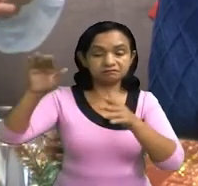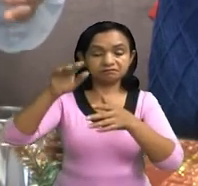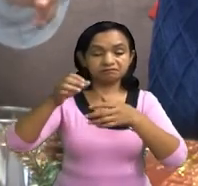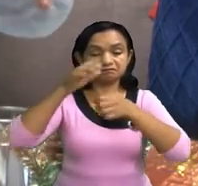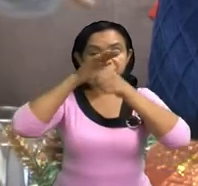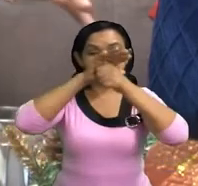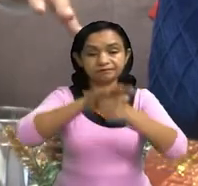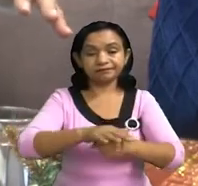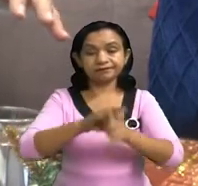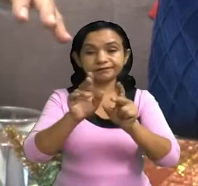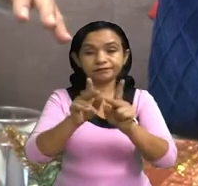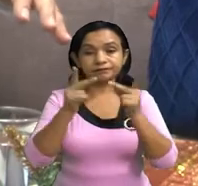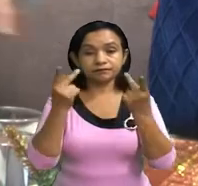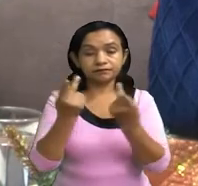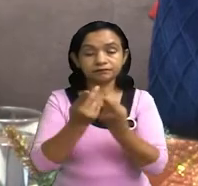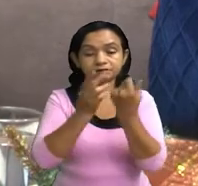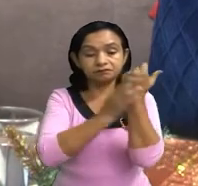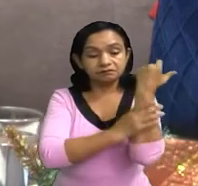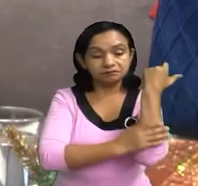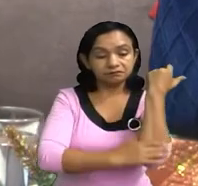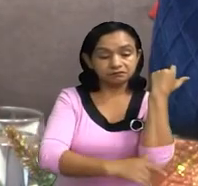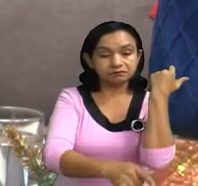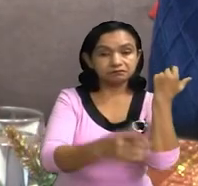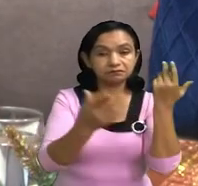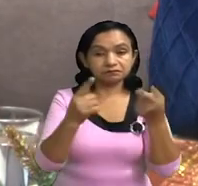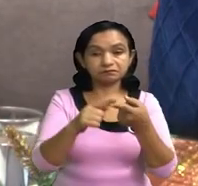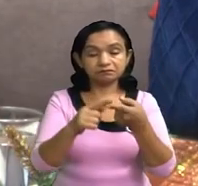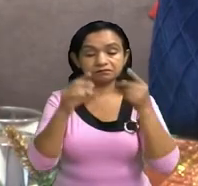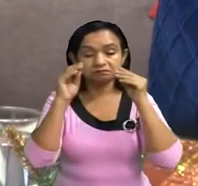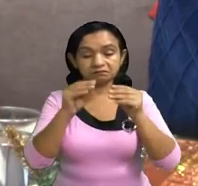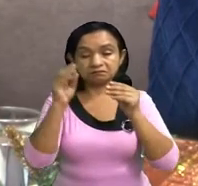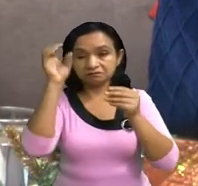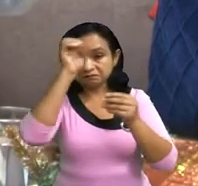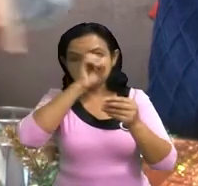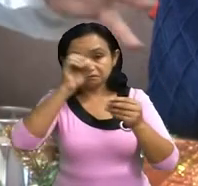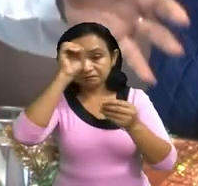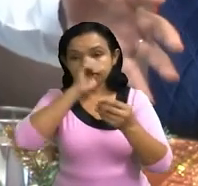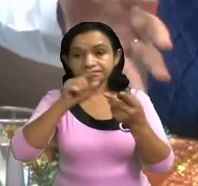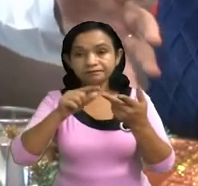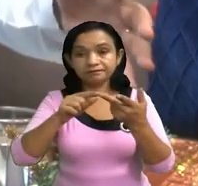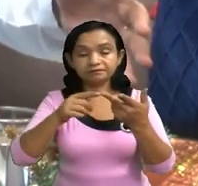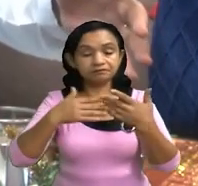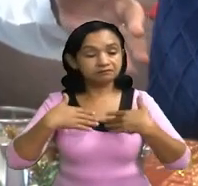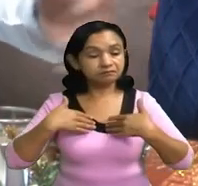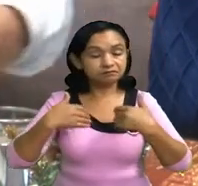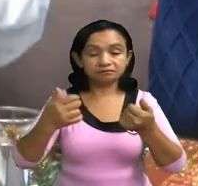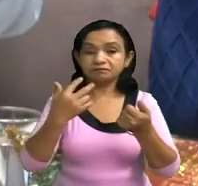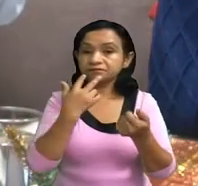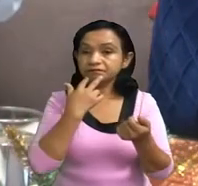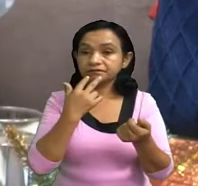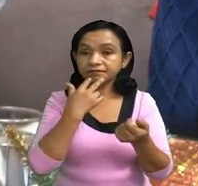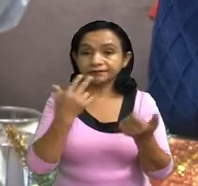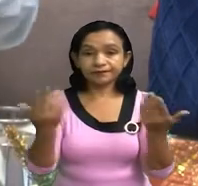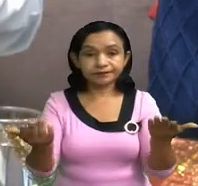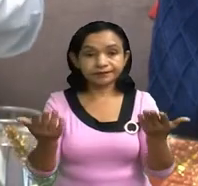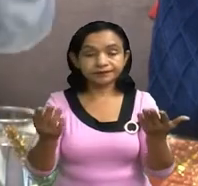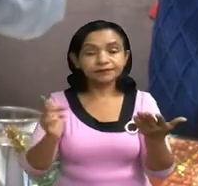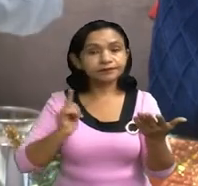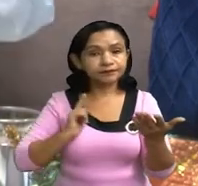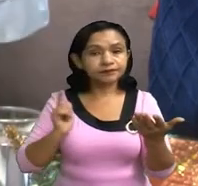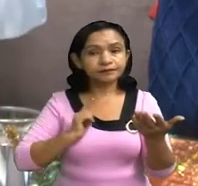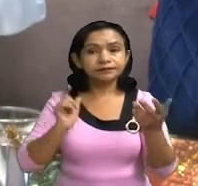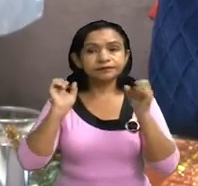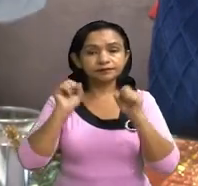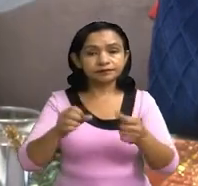pueblo y lo tenían en miseria, en el oscurantismo de la educación, sin salud. Entonces, tienen la